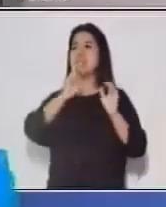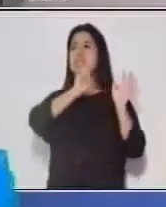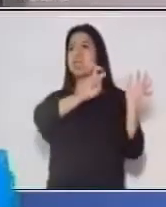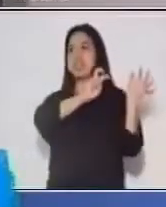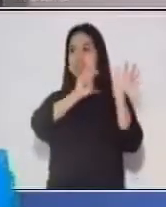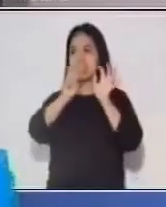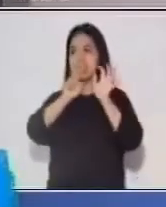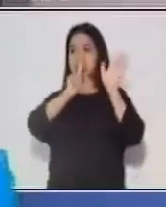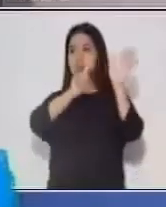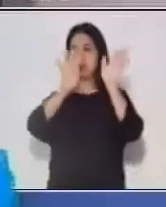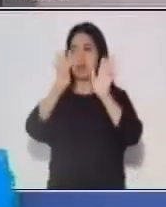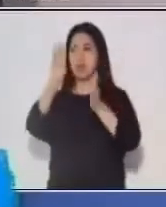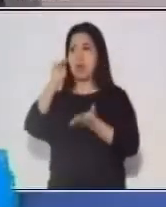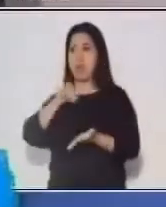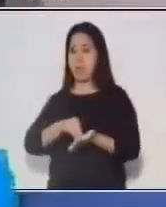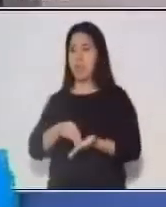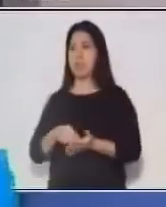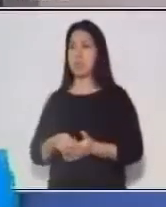769.000